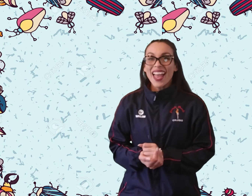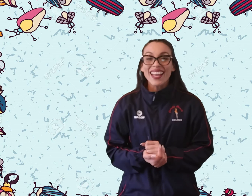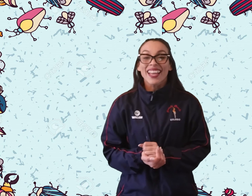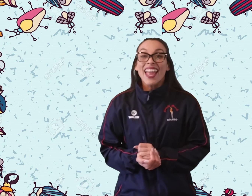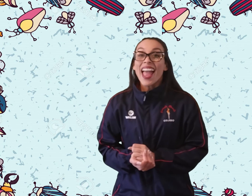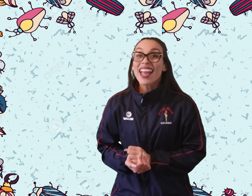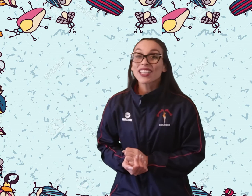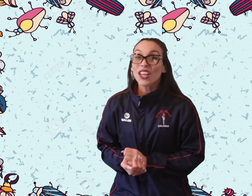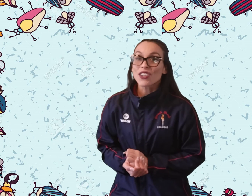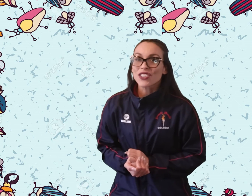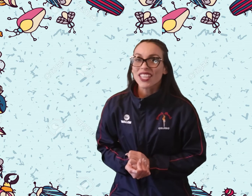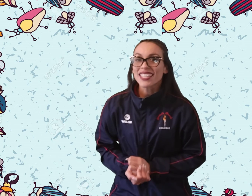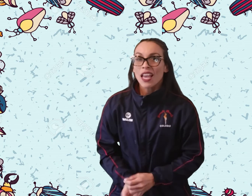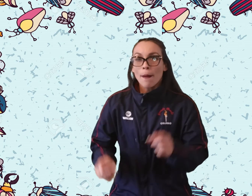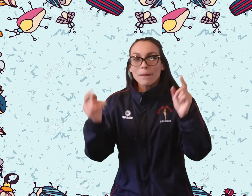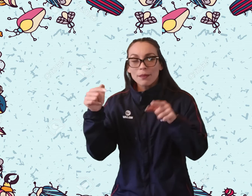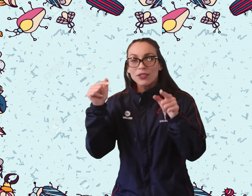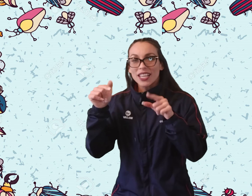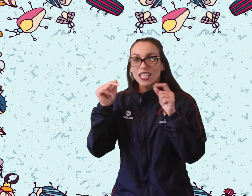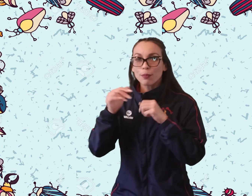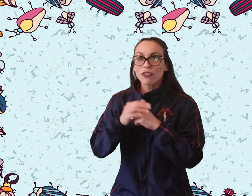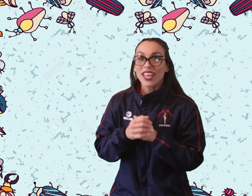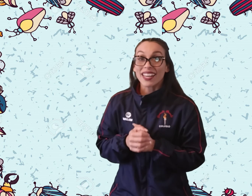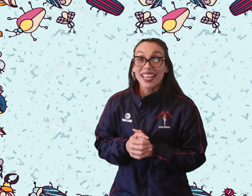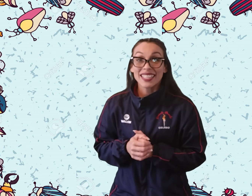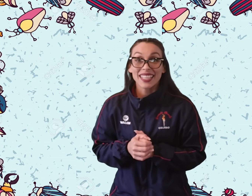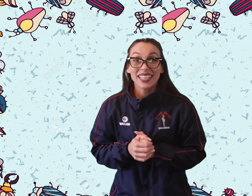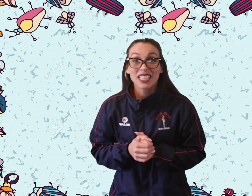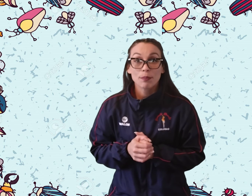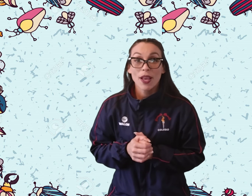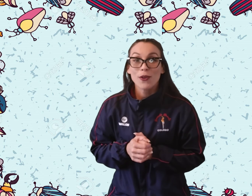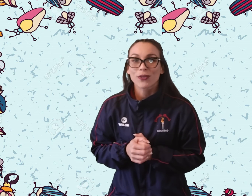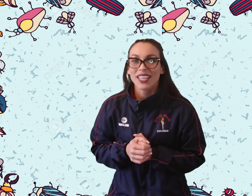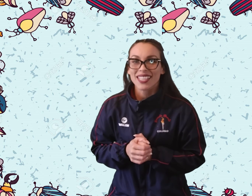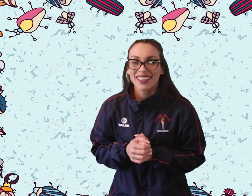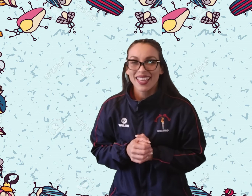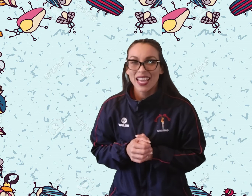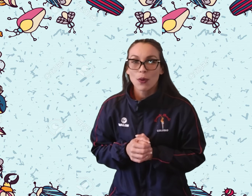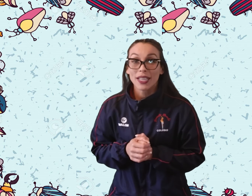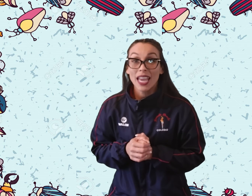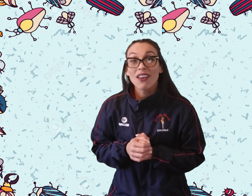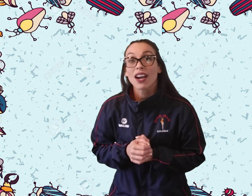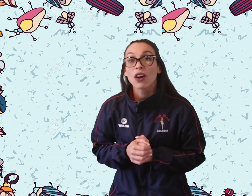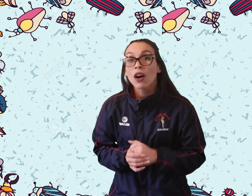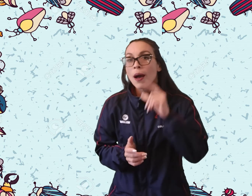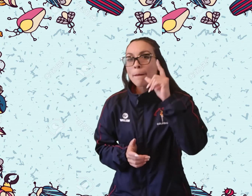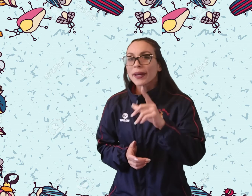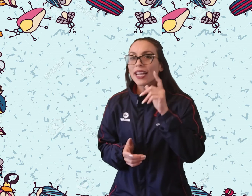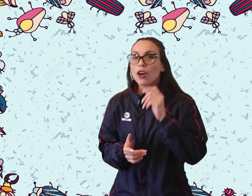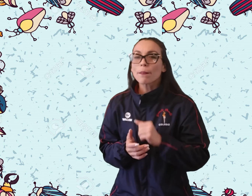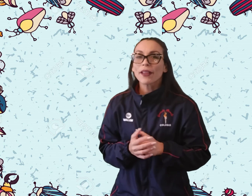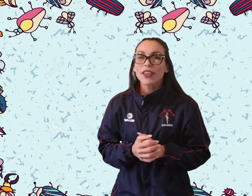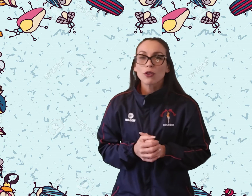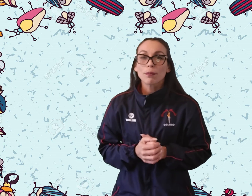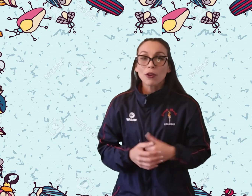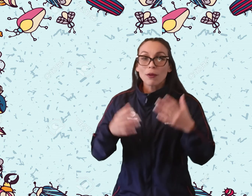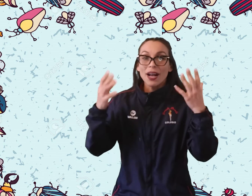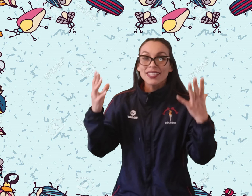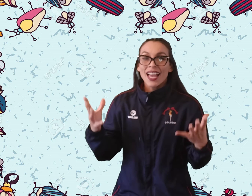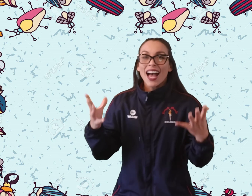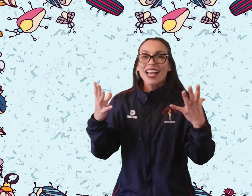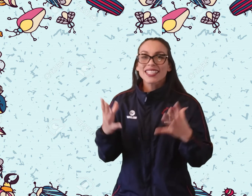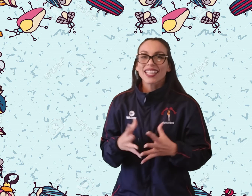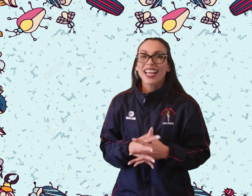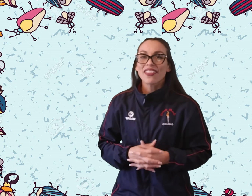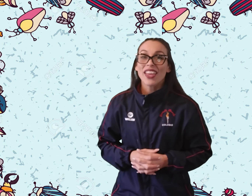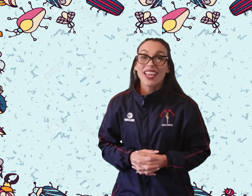¡Muy bien! Entonces vamos a responder las siguientes preguntas que te dejo aquí abajo para comprender un poco